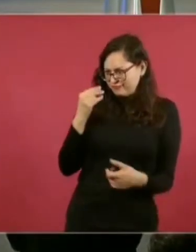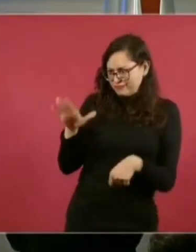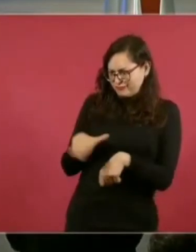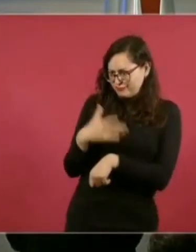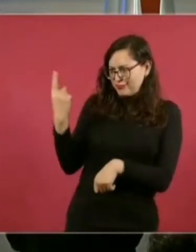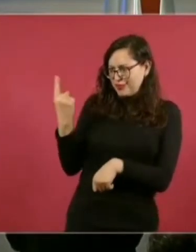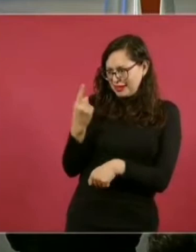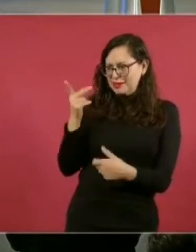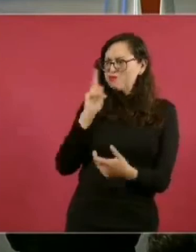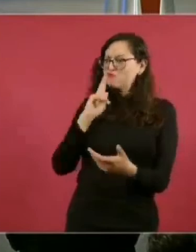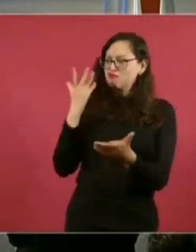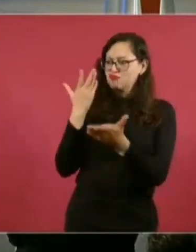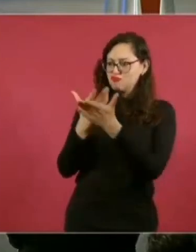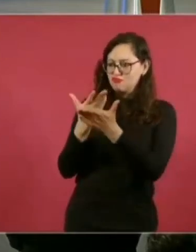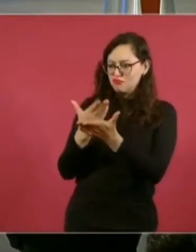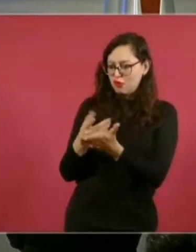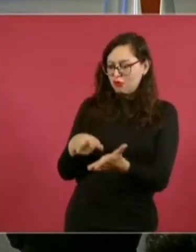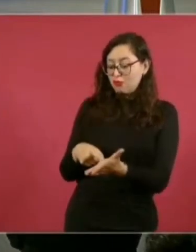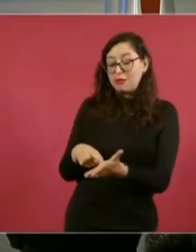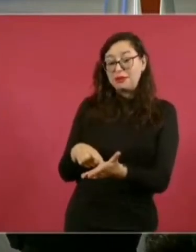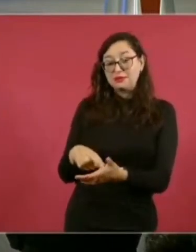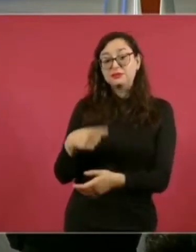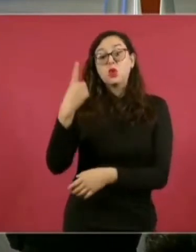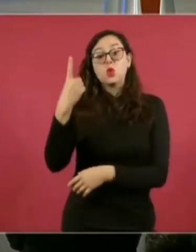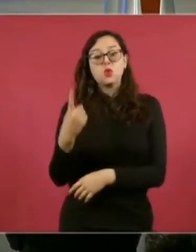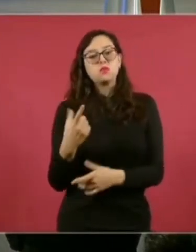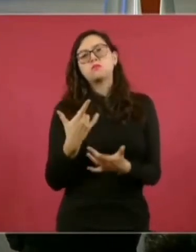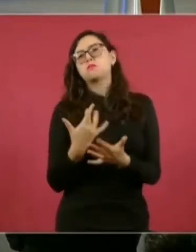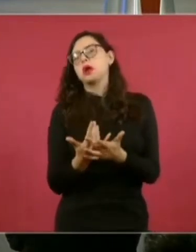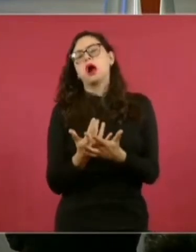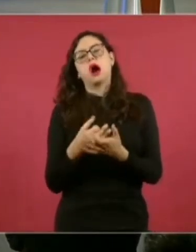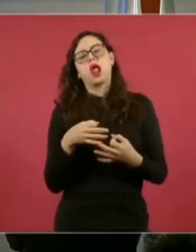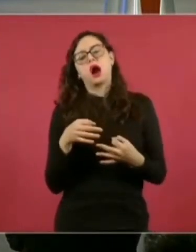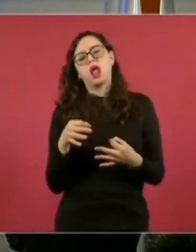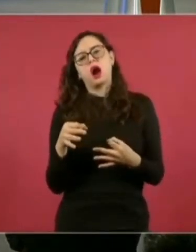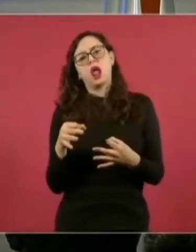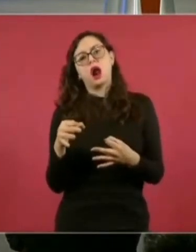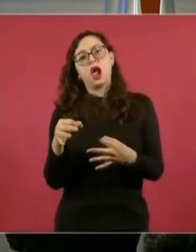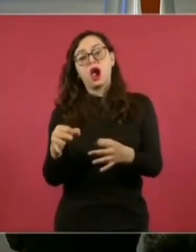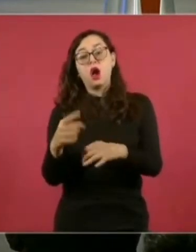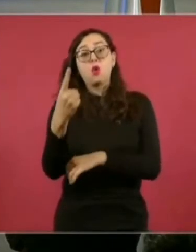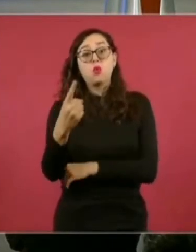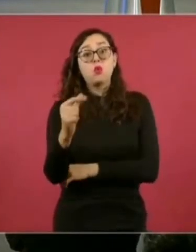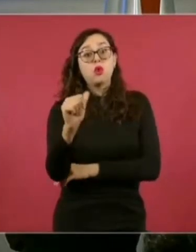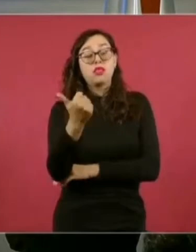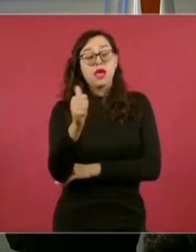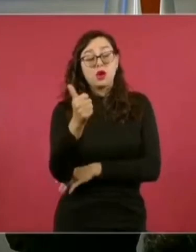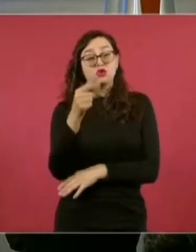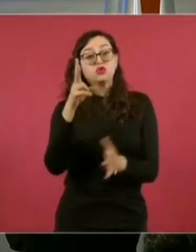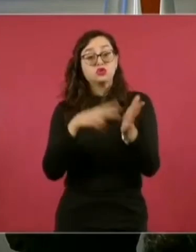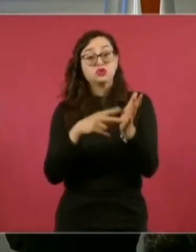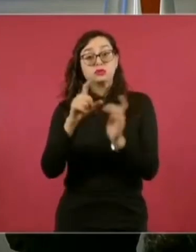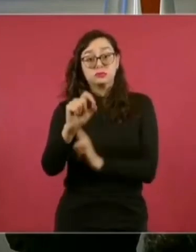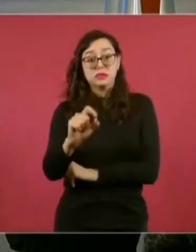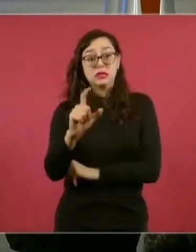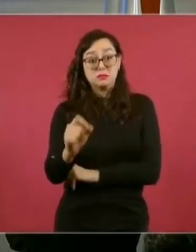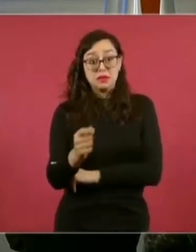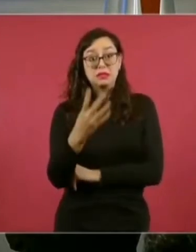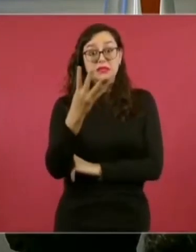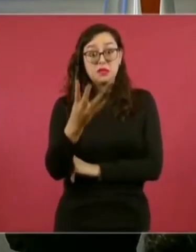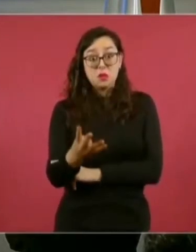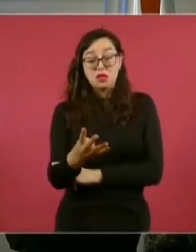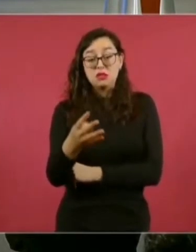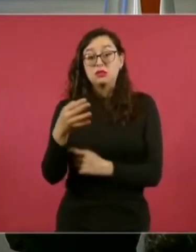de aprehensión. Y el 1 de agosto de 2024, el primer tribunal colegiado de apelación del